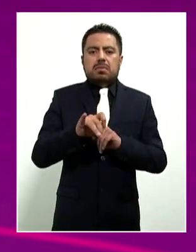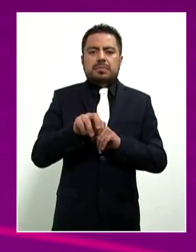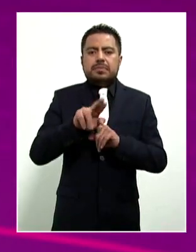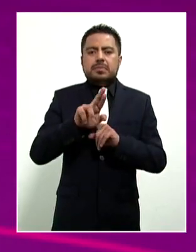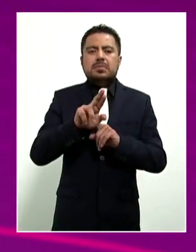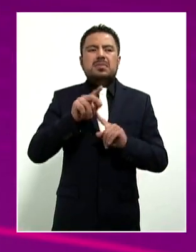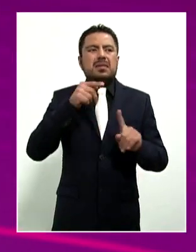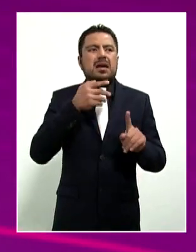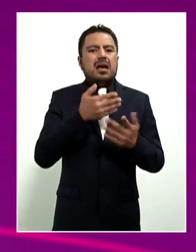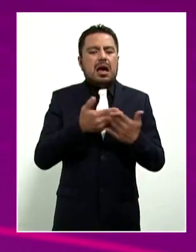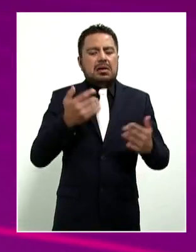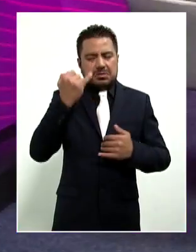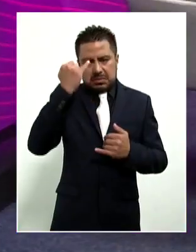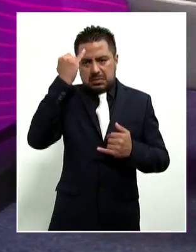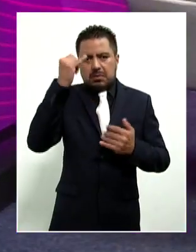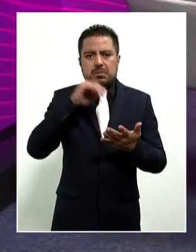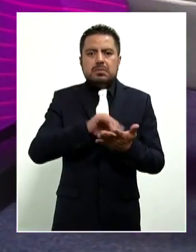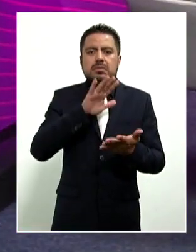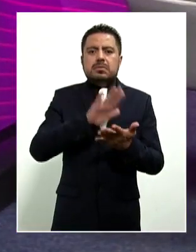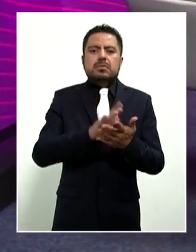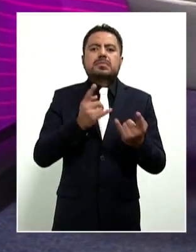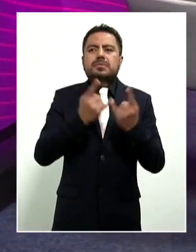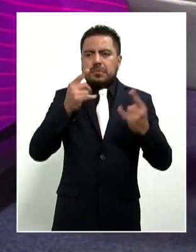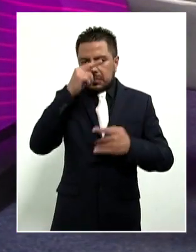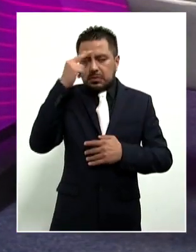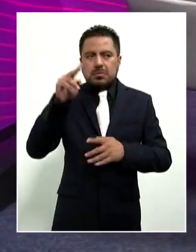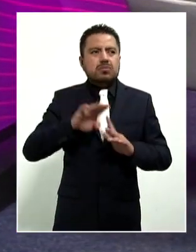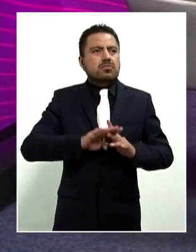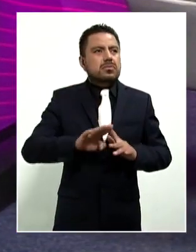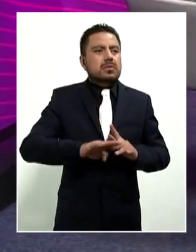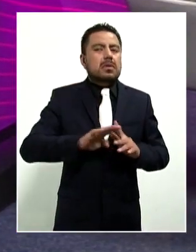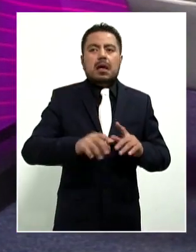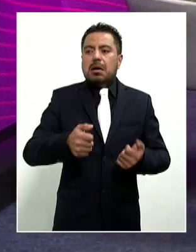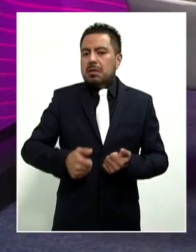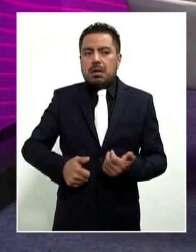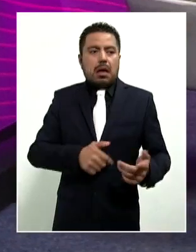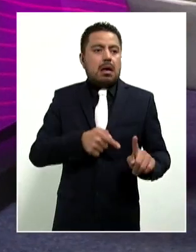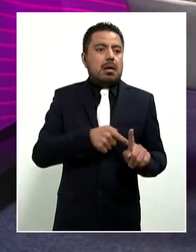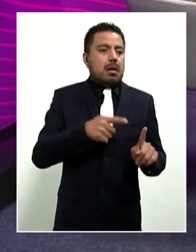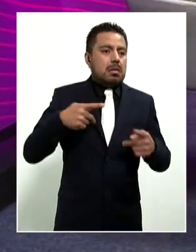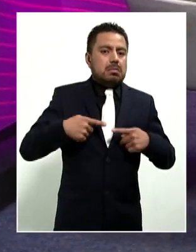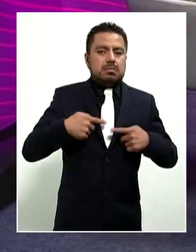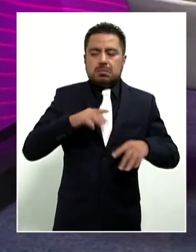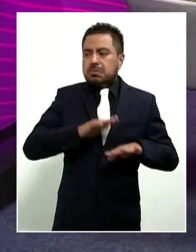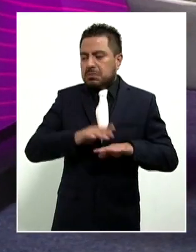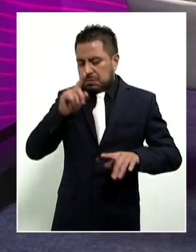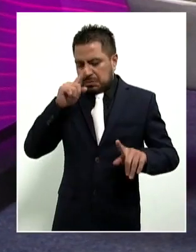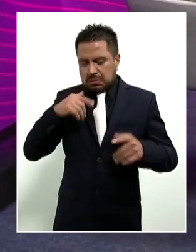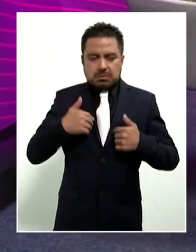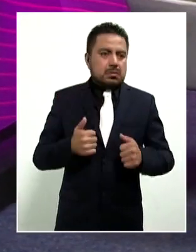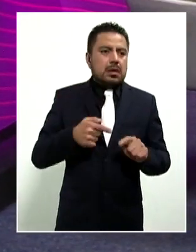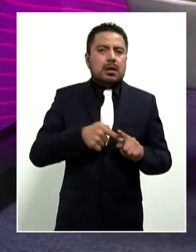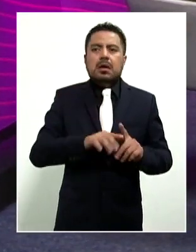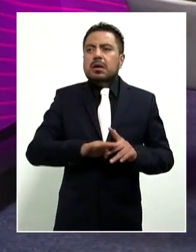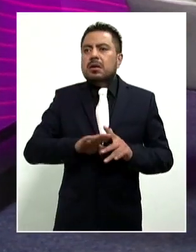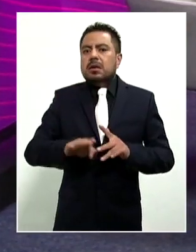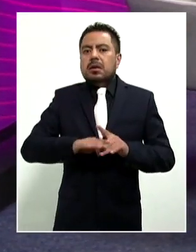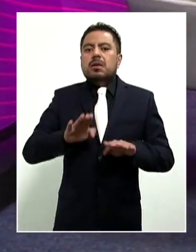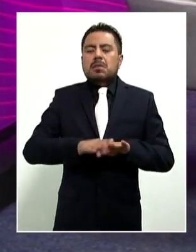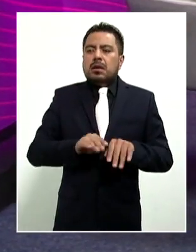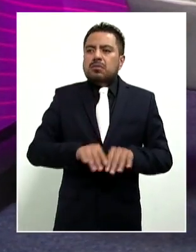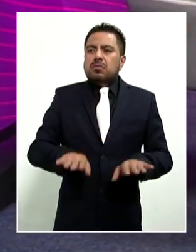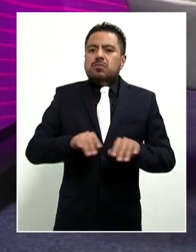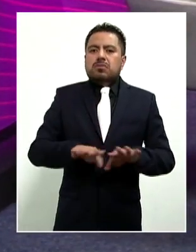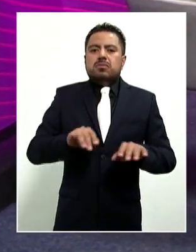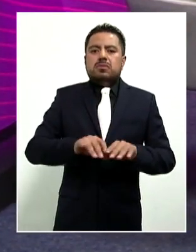tenido la idea histórica en México de la migración, lleva a que la gente tienda más a pensar en la migración y diluir un poco el tema de